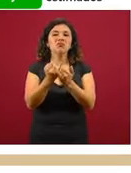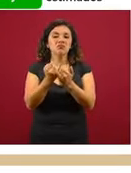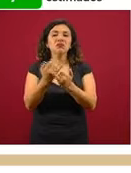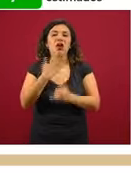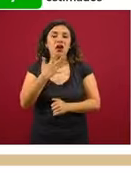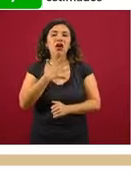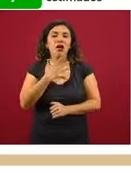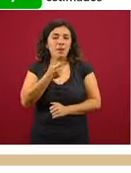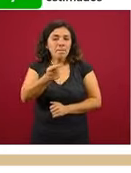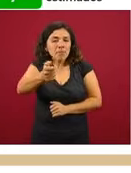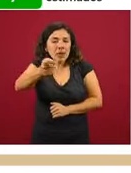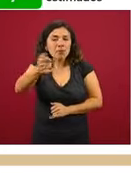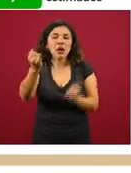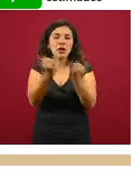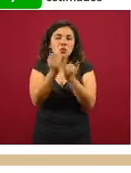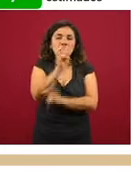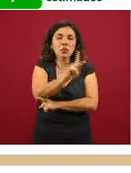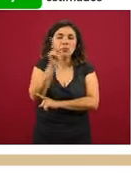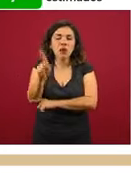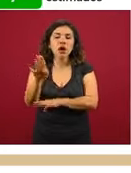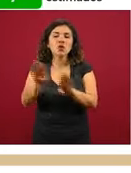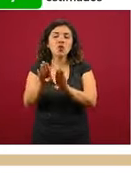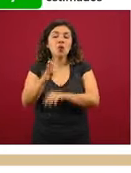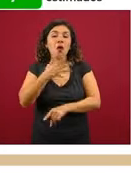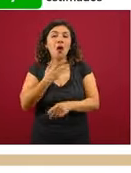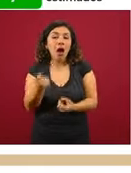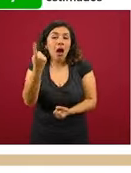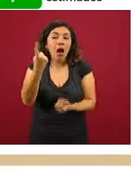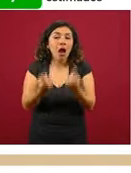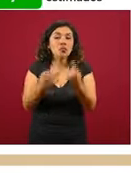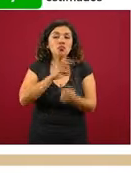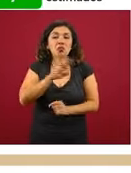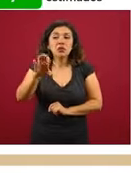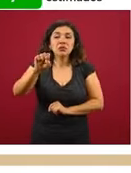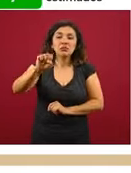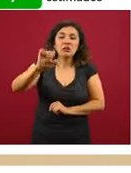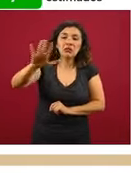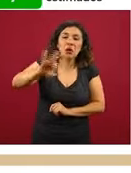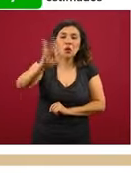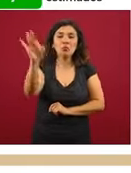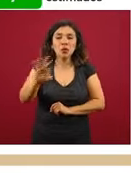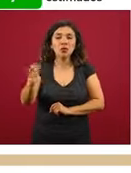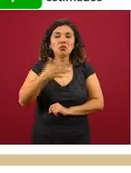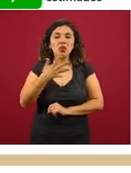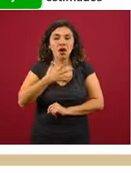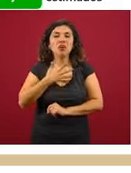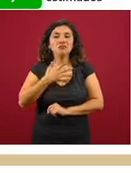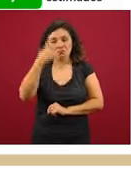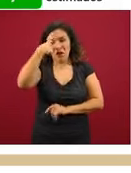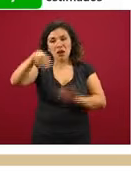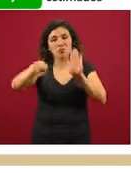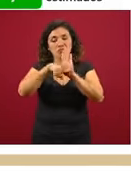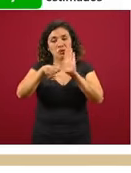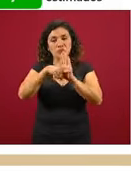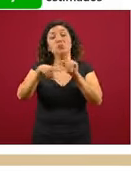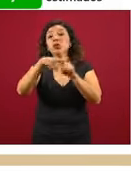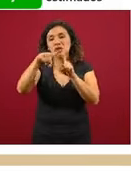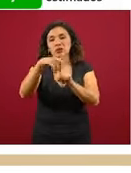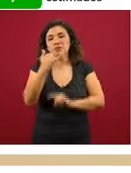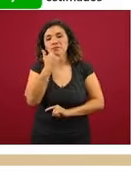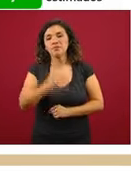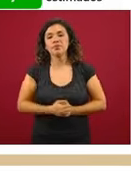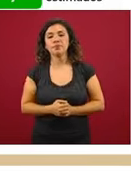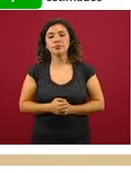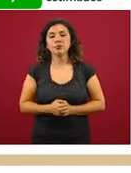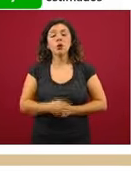comportamiento similar, habiendo llegado en algún momento inclusive hasta un 65% de positividad. Veamos